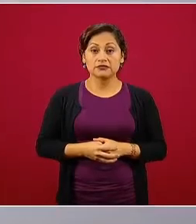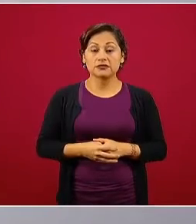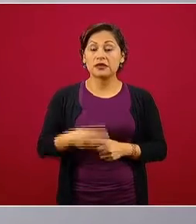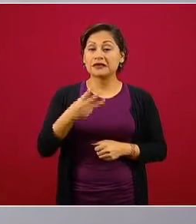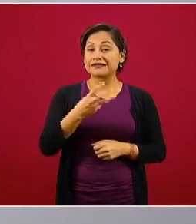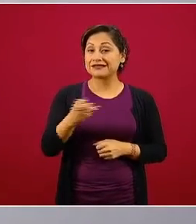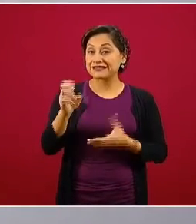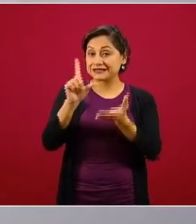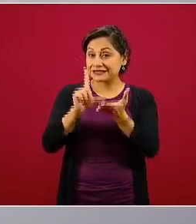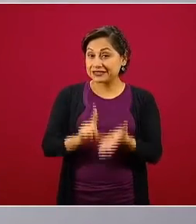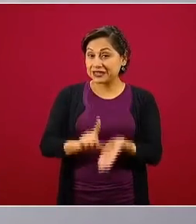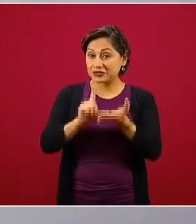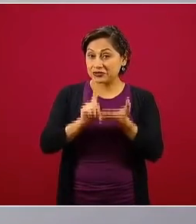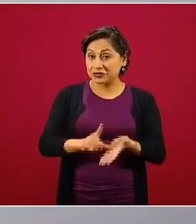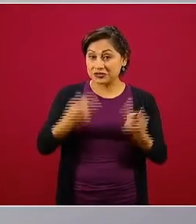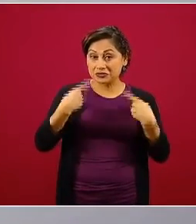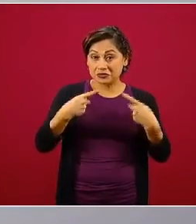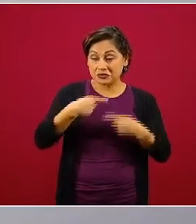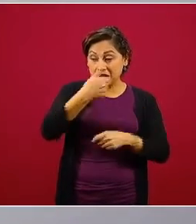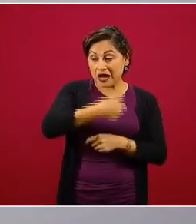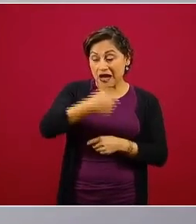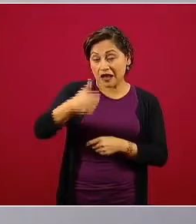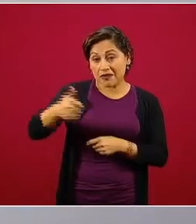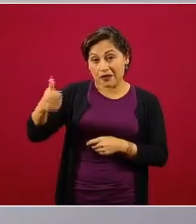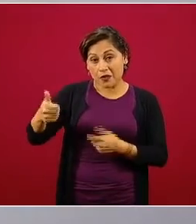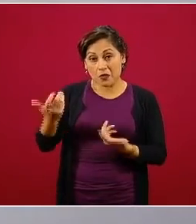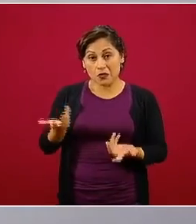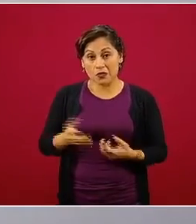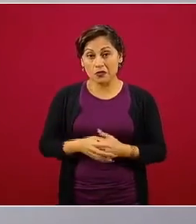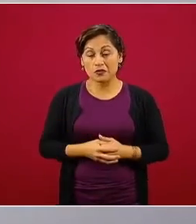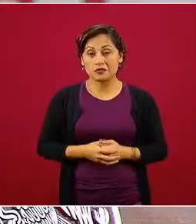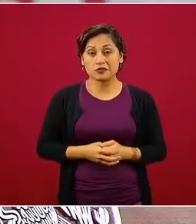300 litros por persona.